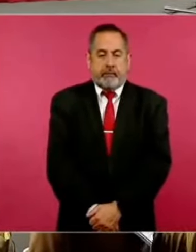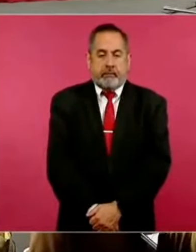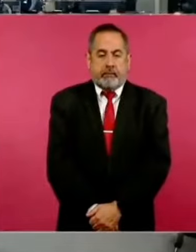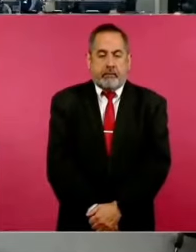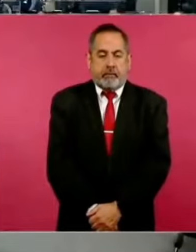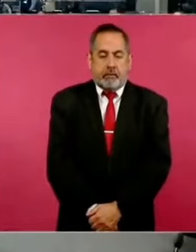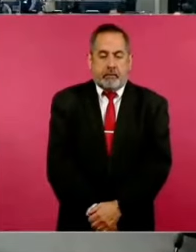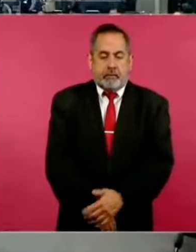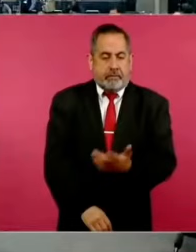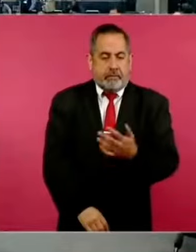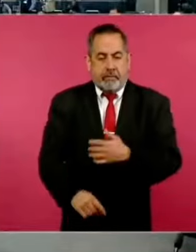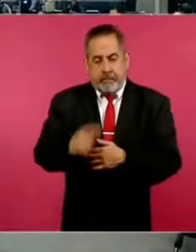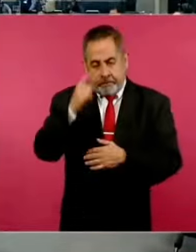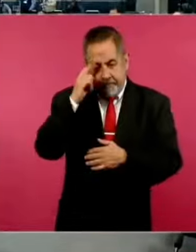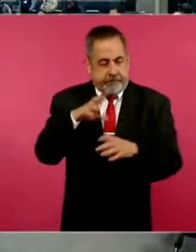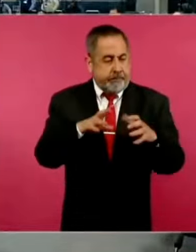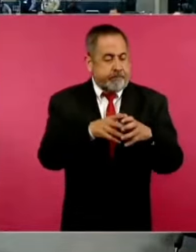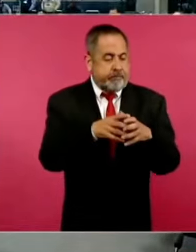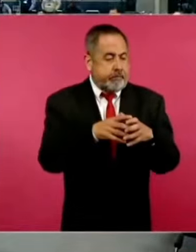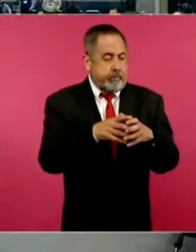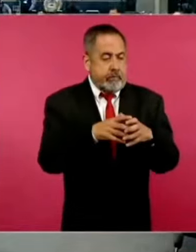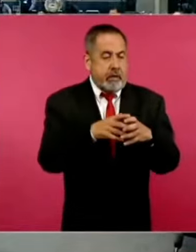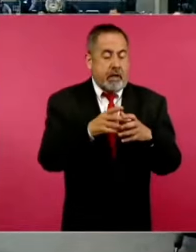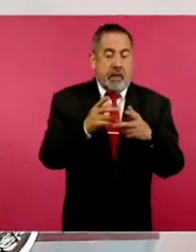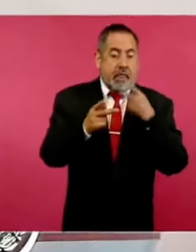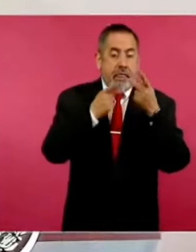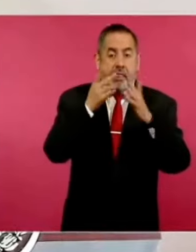Para no hacer apología del delito.